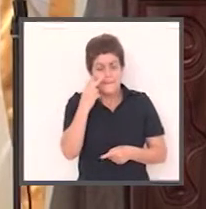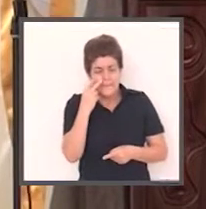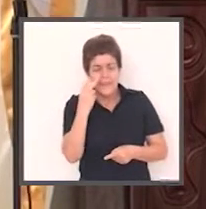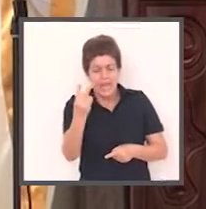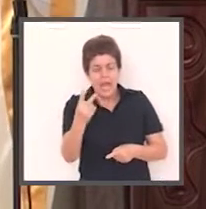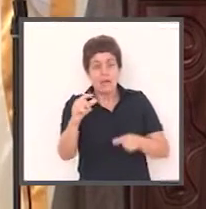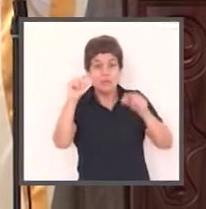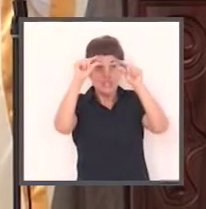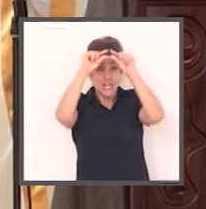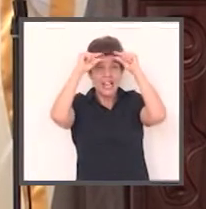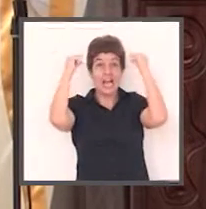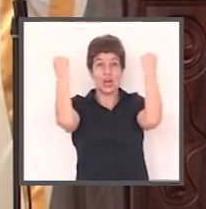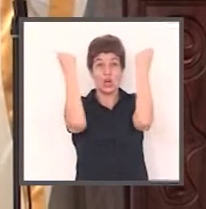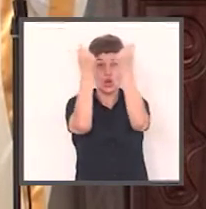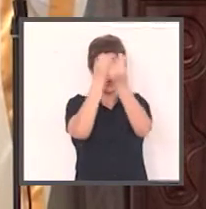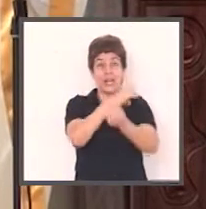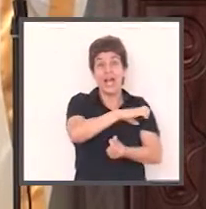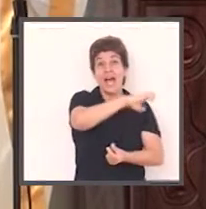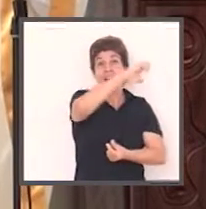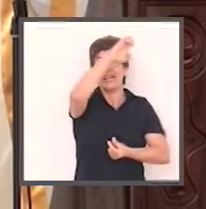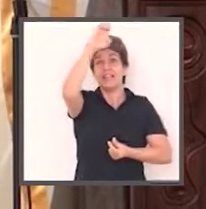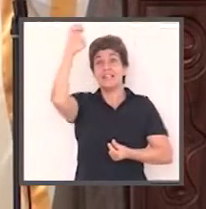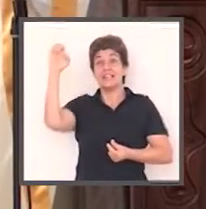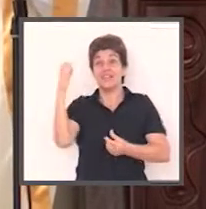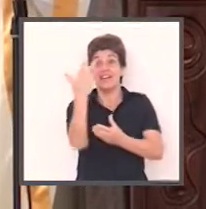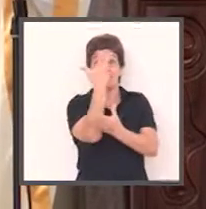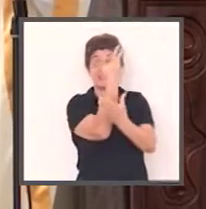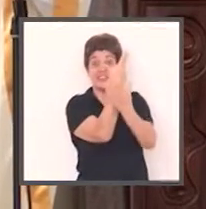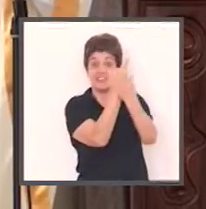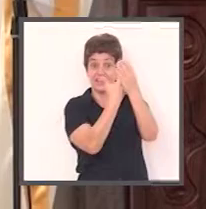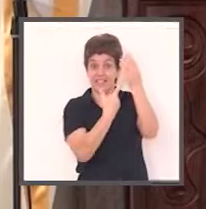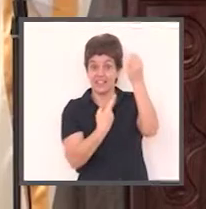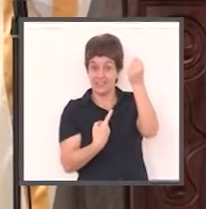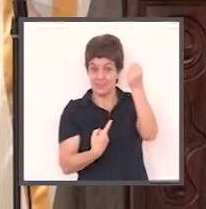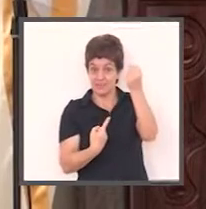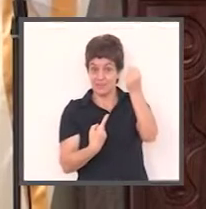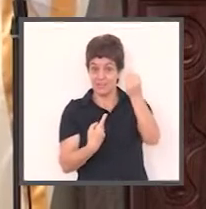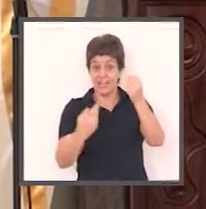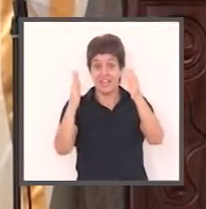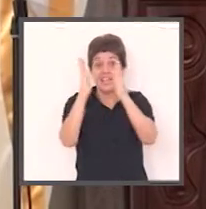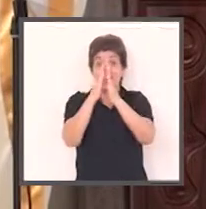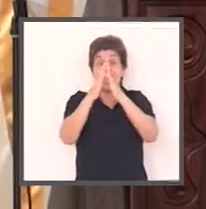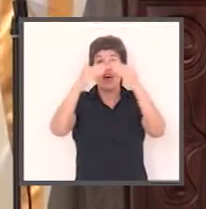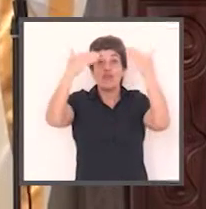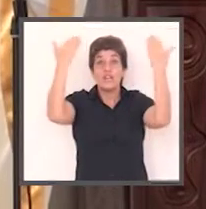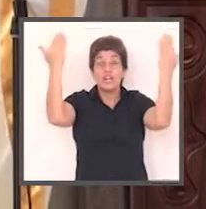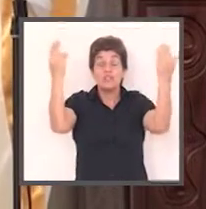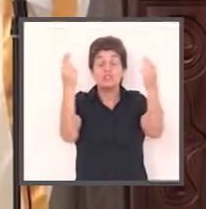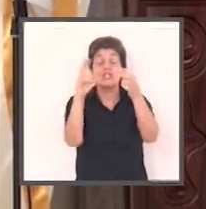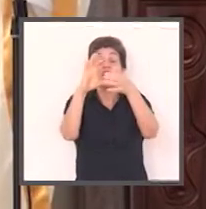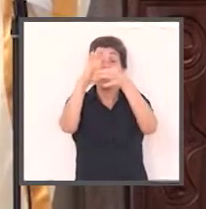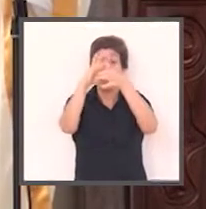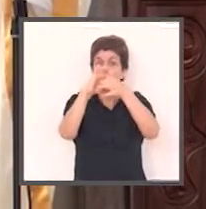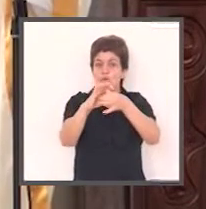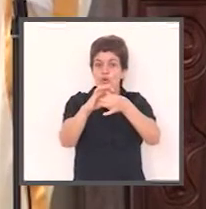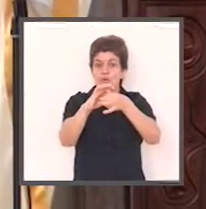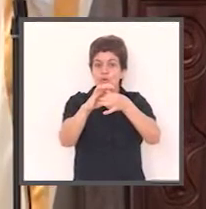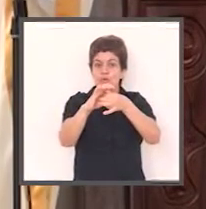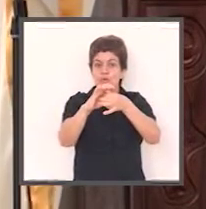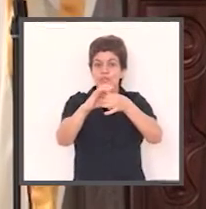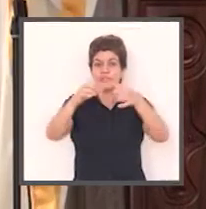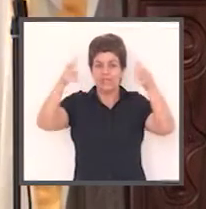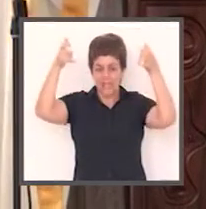reconozcamos la gloria de la eterna Trinidad y adoremos la unidad de